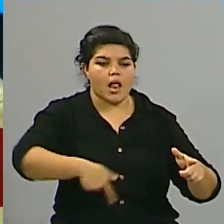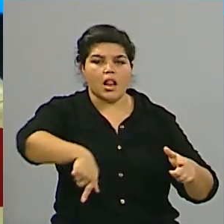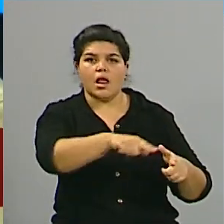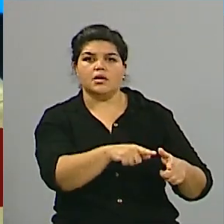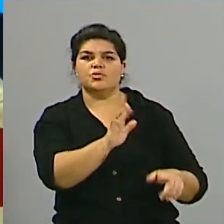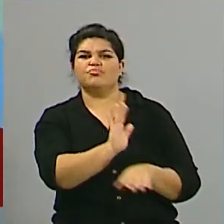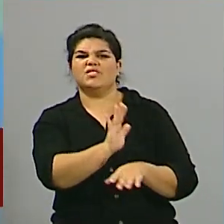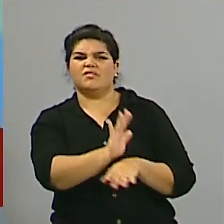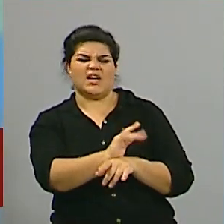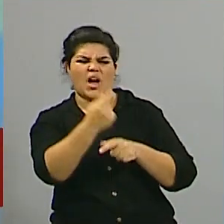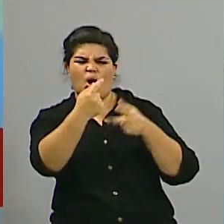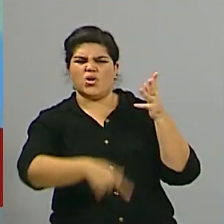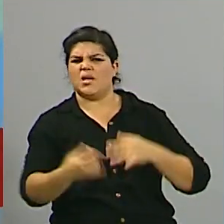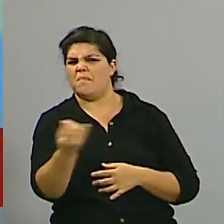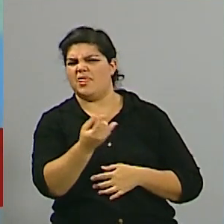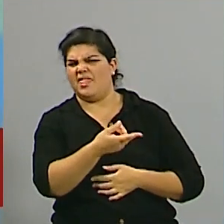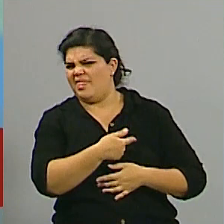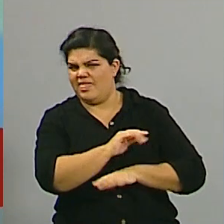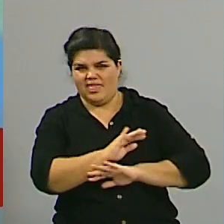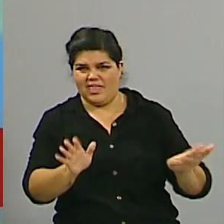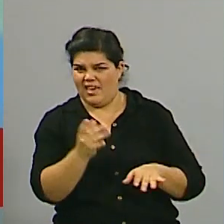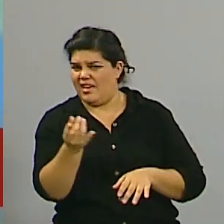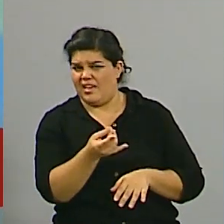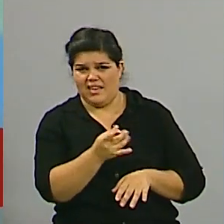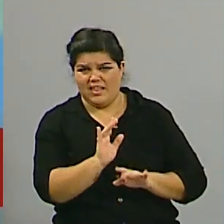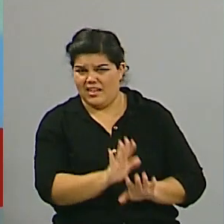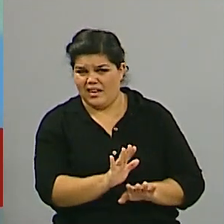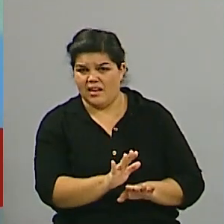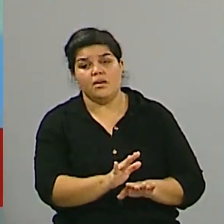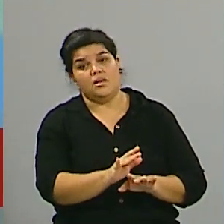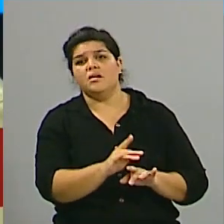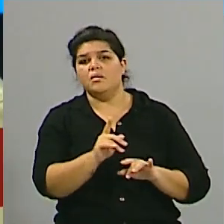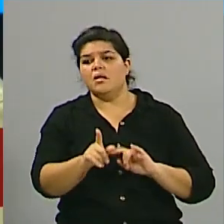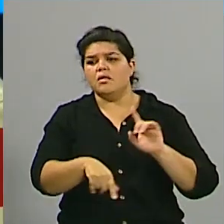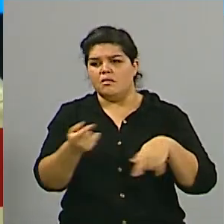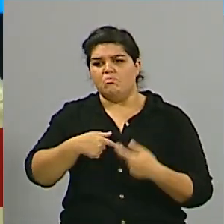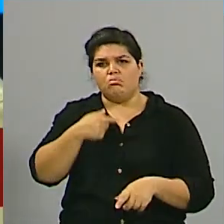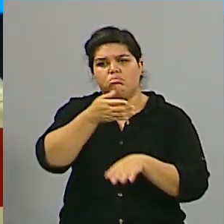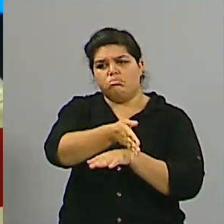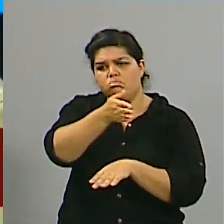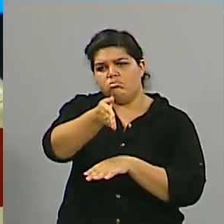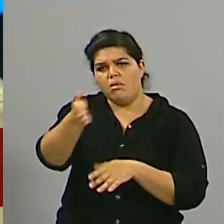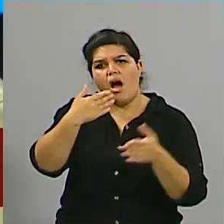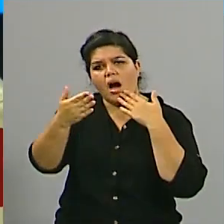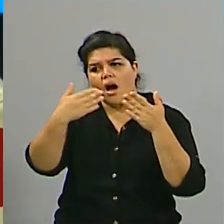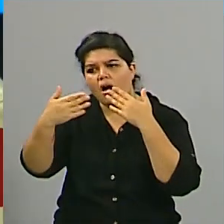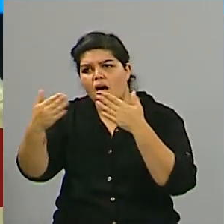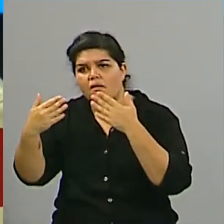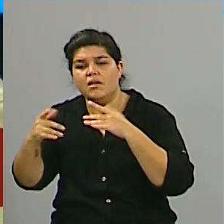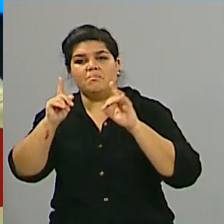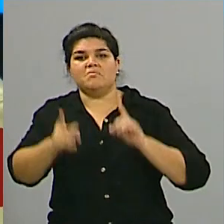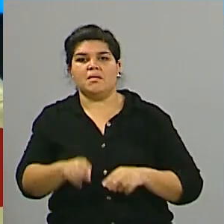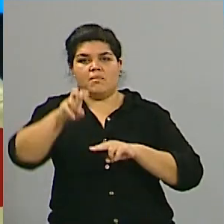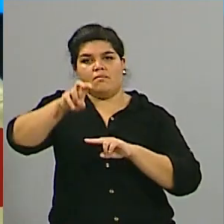montón de falacias por otro lado. Pero cuando uno sale a la calle y habla con los vecinos, y yo me siento en un puesto de atención al